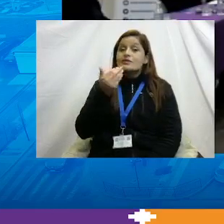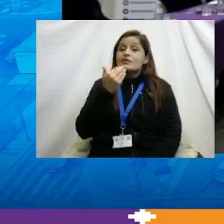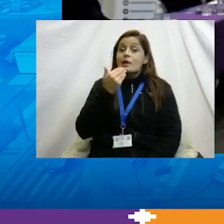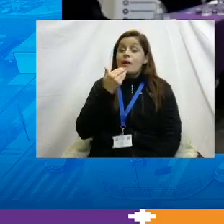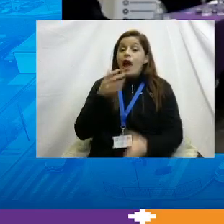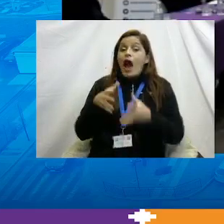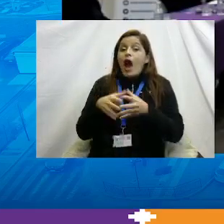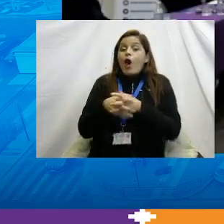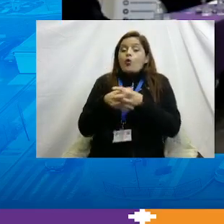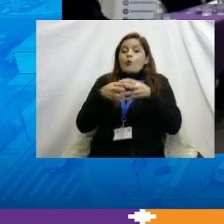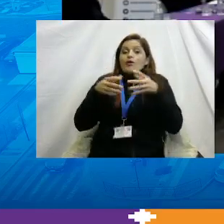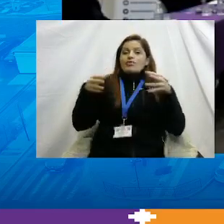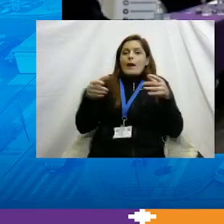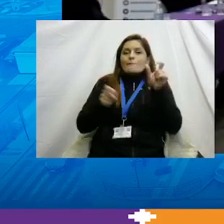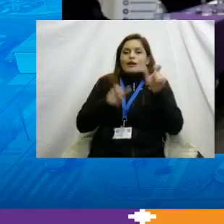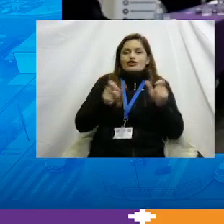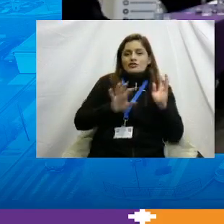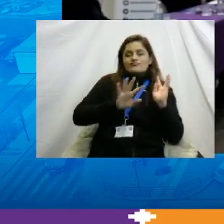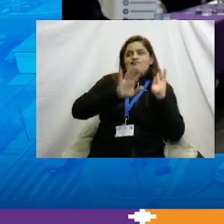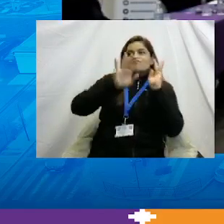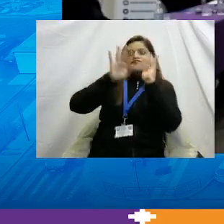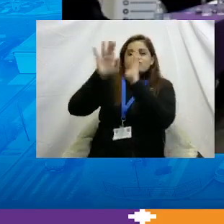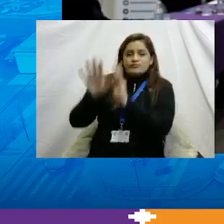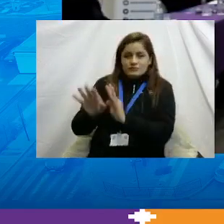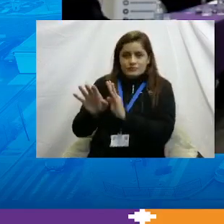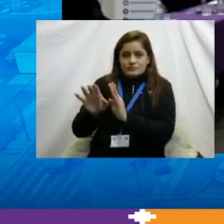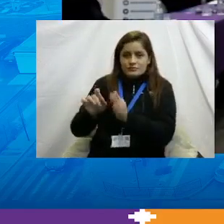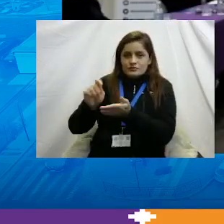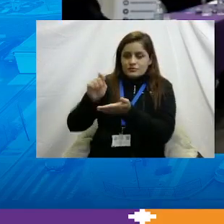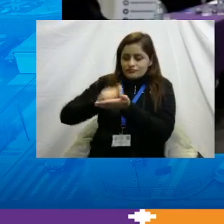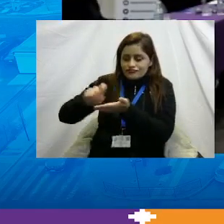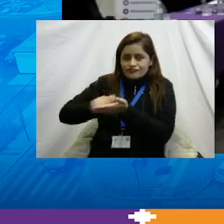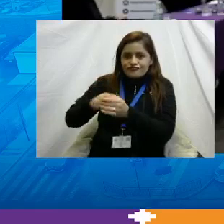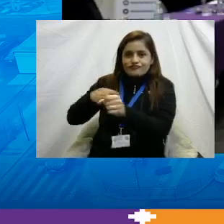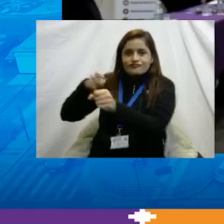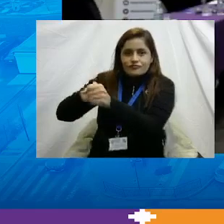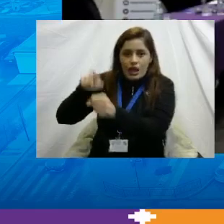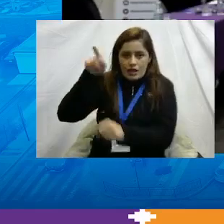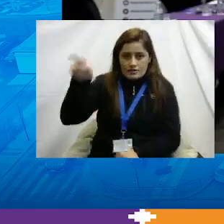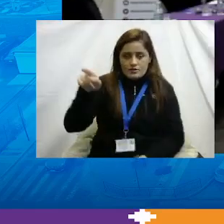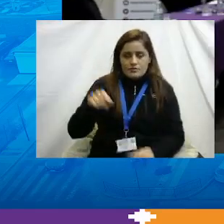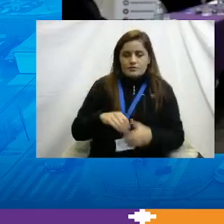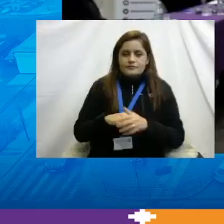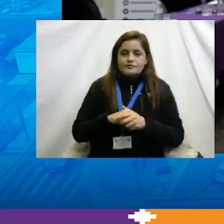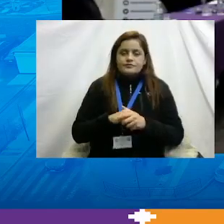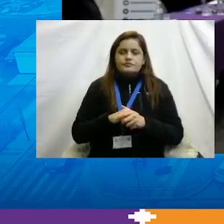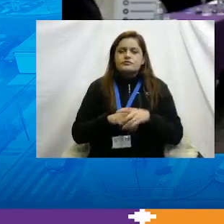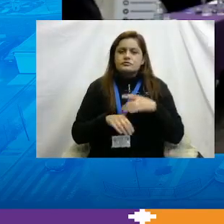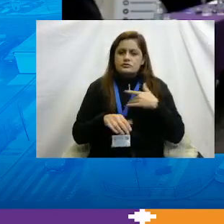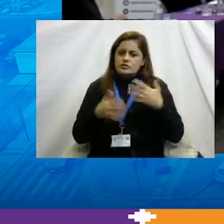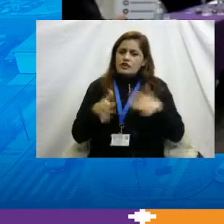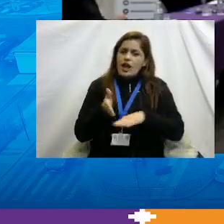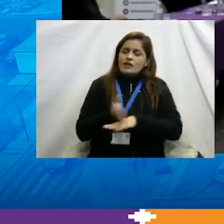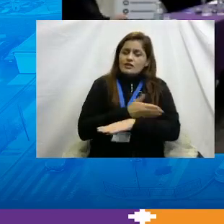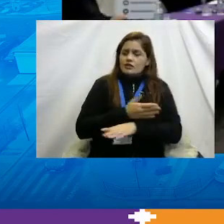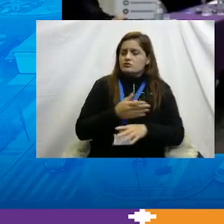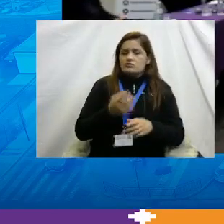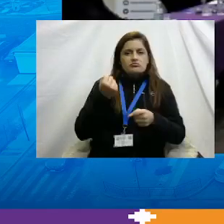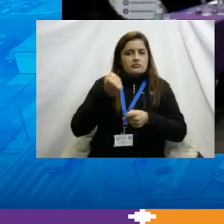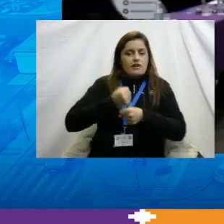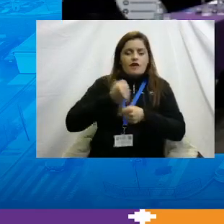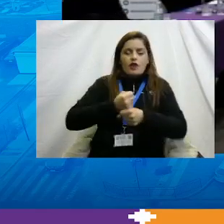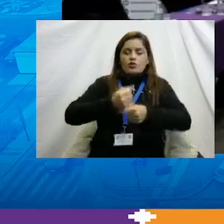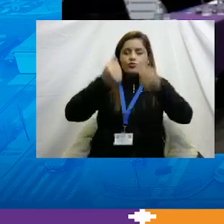número de beneficiarios que están suscritos en esa posta. Así que, como le digo, fue un trabajo provechoso